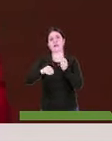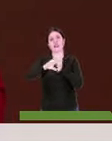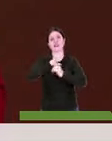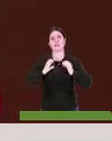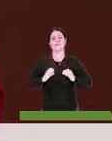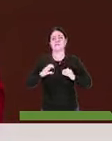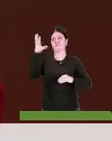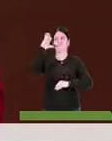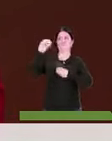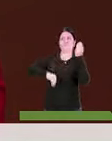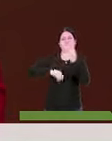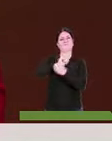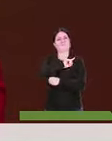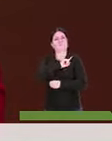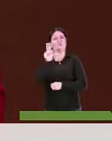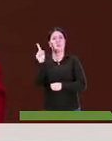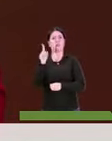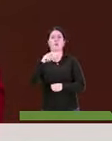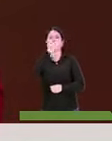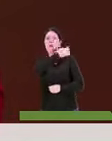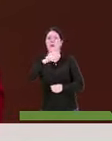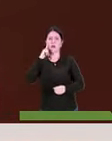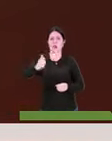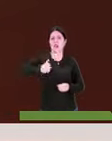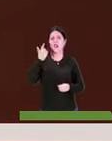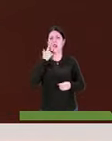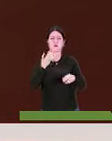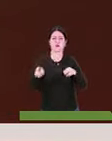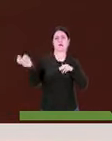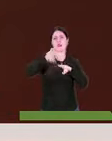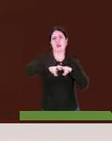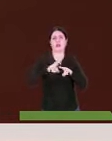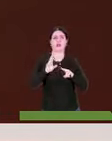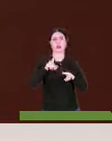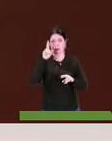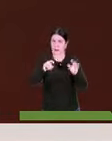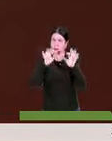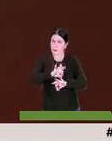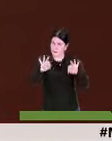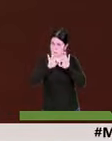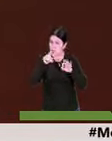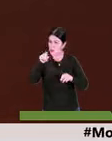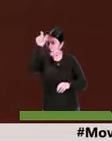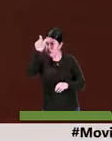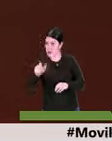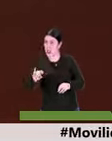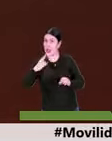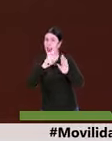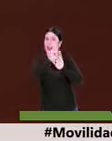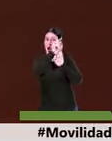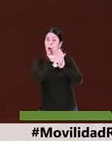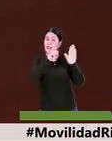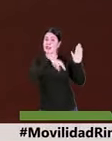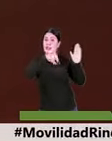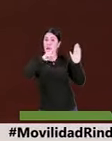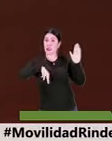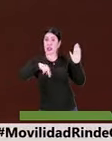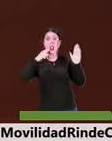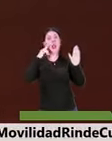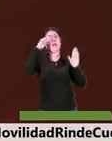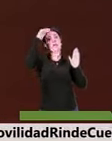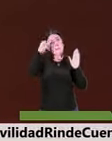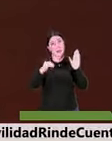a los evasores. Es más, si las personas son vulnerables, pueden acercarse, hacer la encuesta Sisben y tienen un 19% de descuento